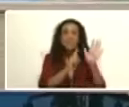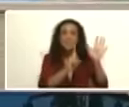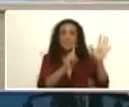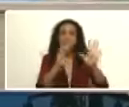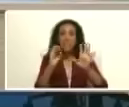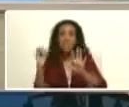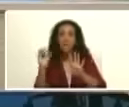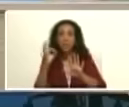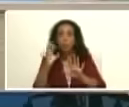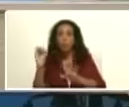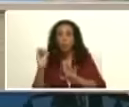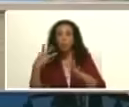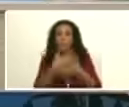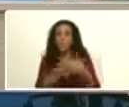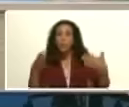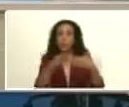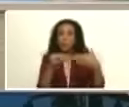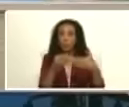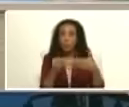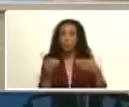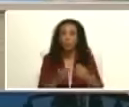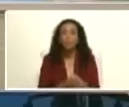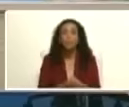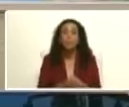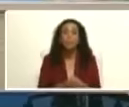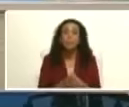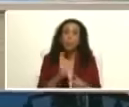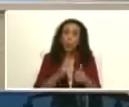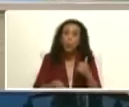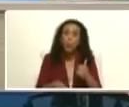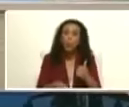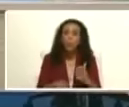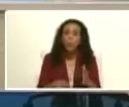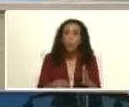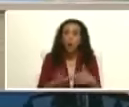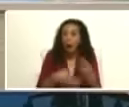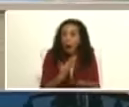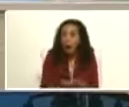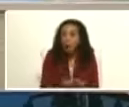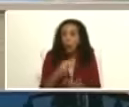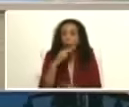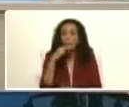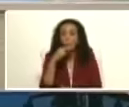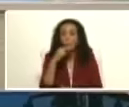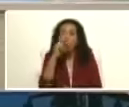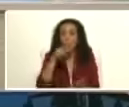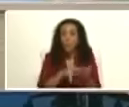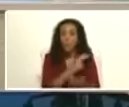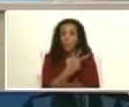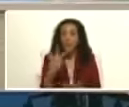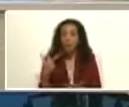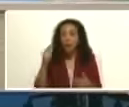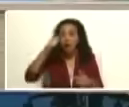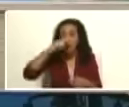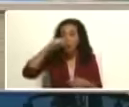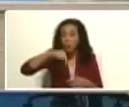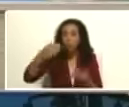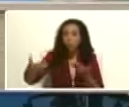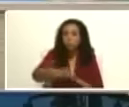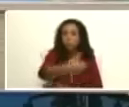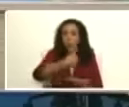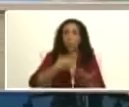3.608 millones. Y hasta el mes de octubre, este año se ha